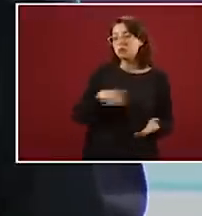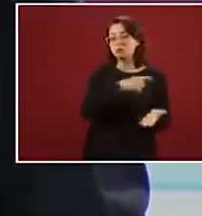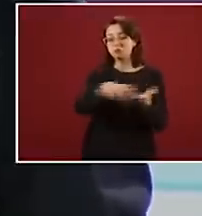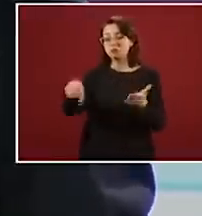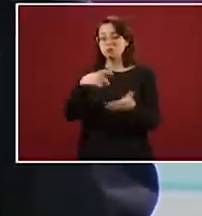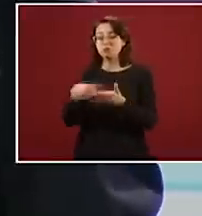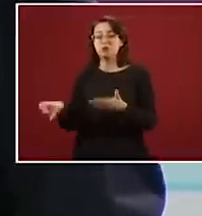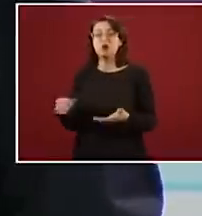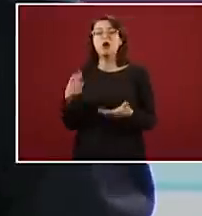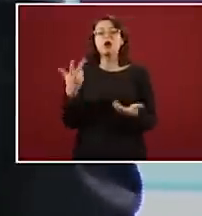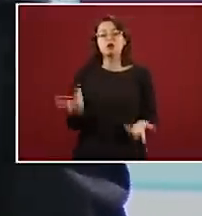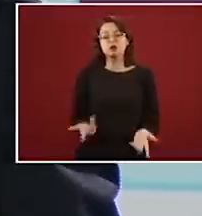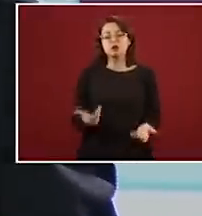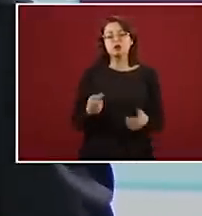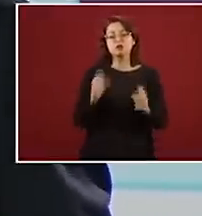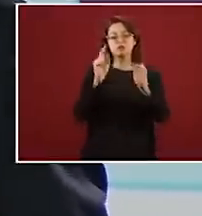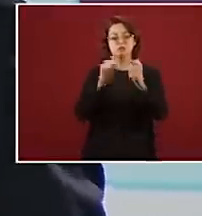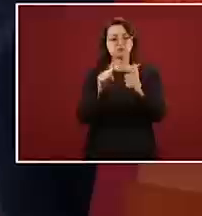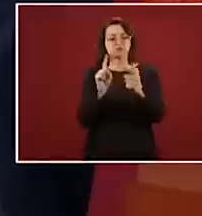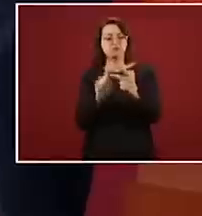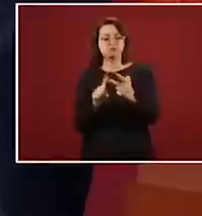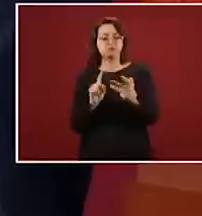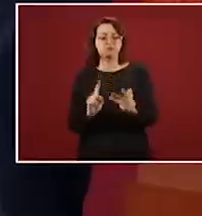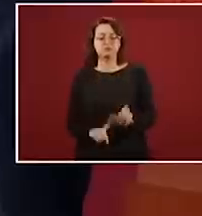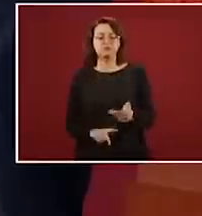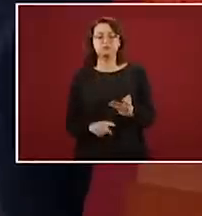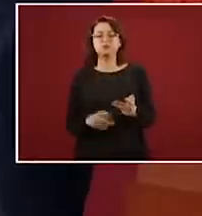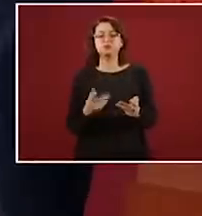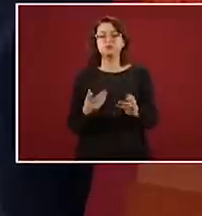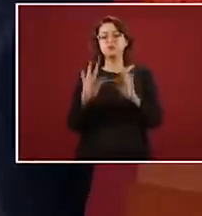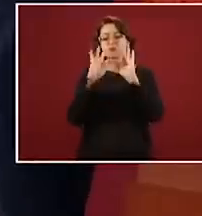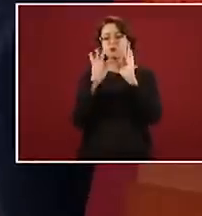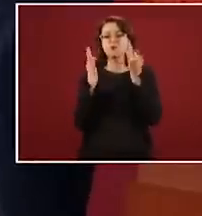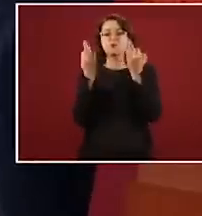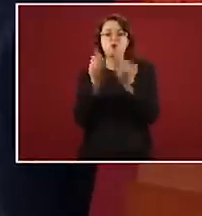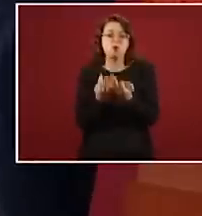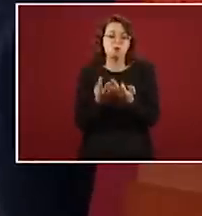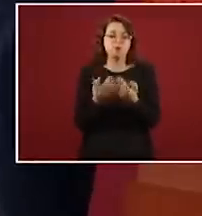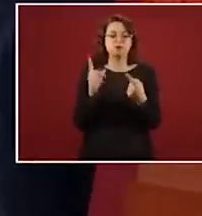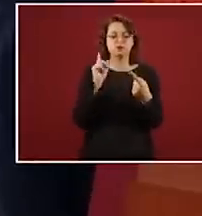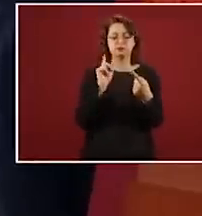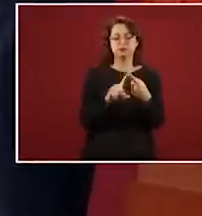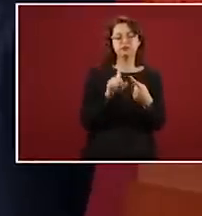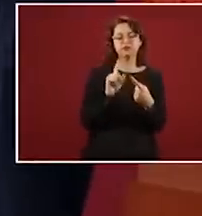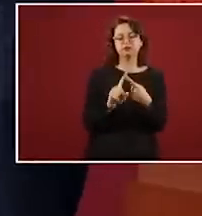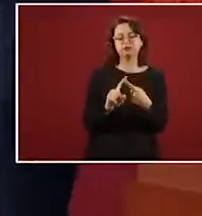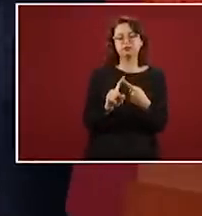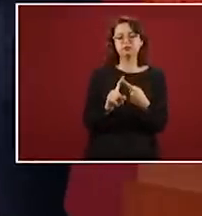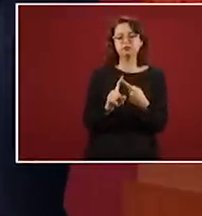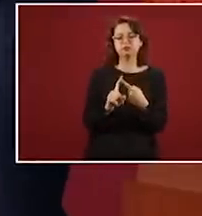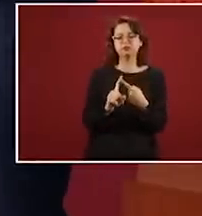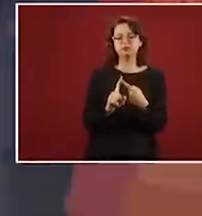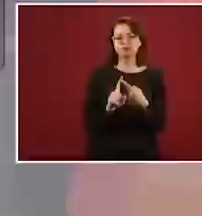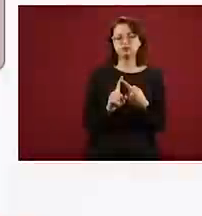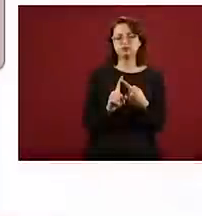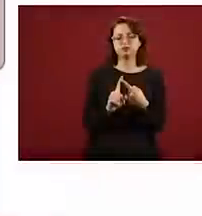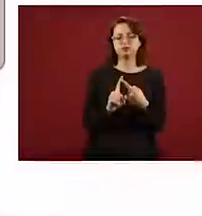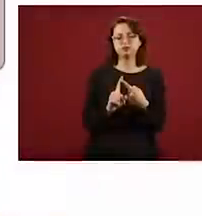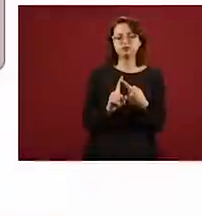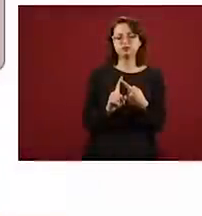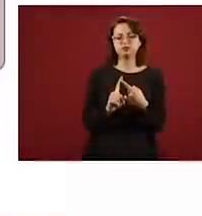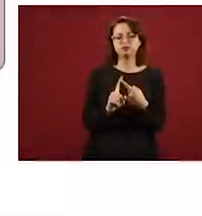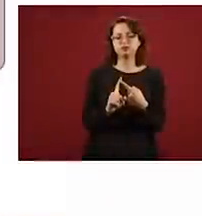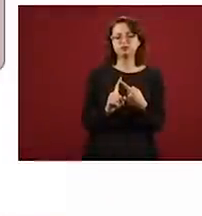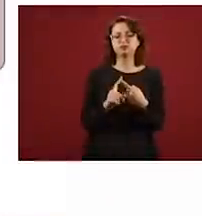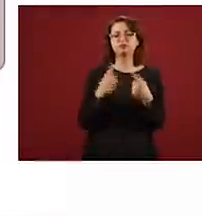vamos a explorar tres alternativas para la comercialización. La primera es: continuaremos con los esfuerzos para llevar